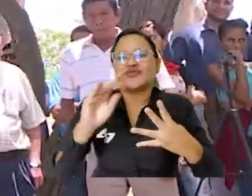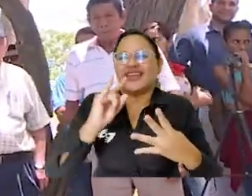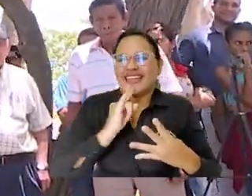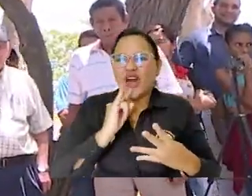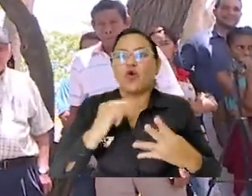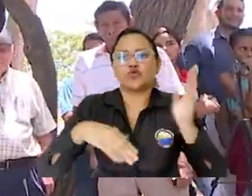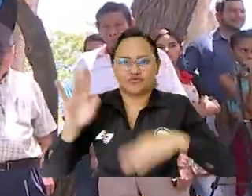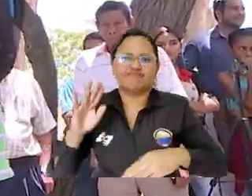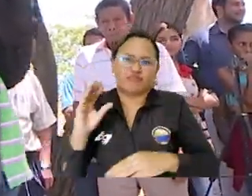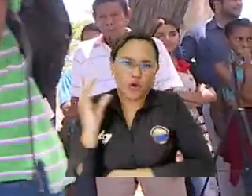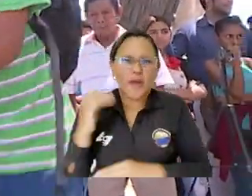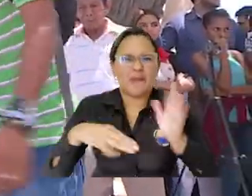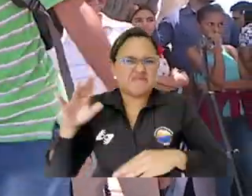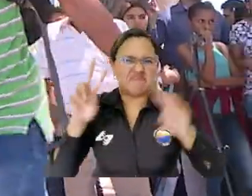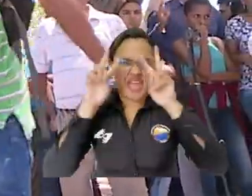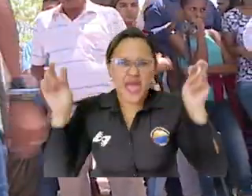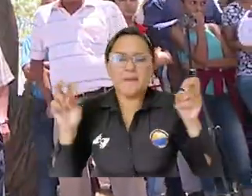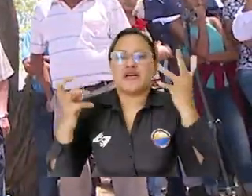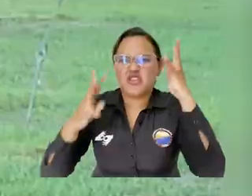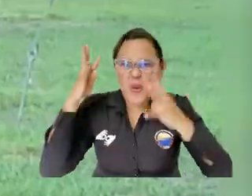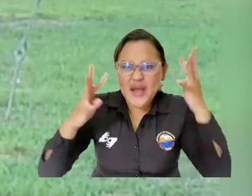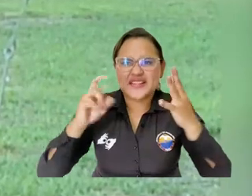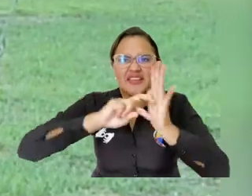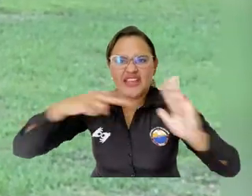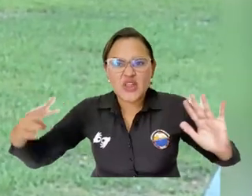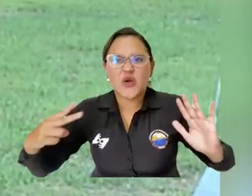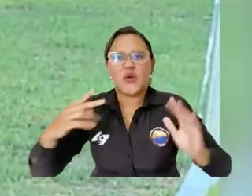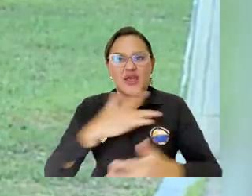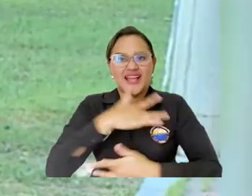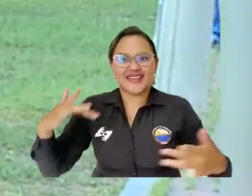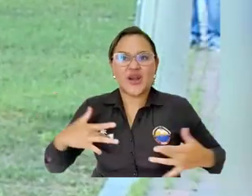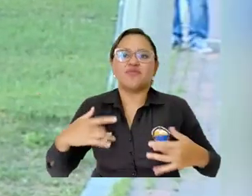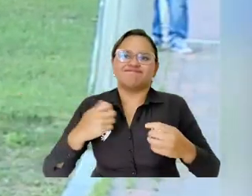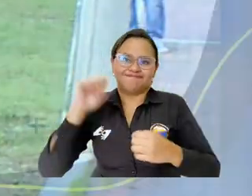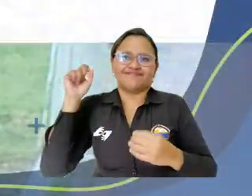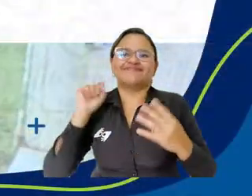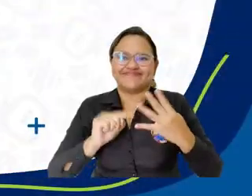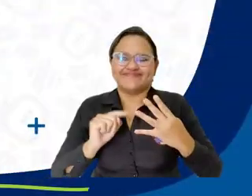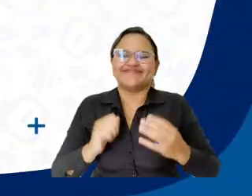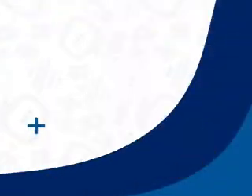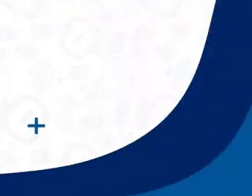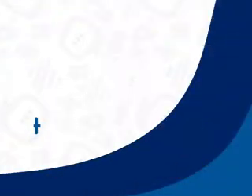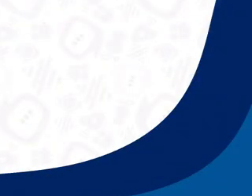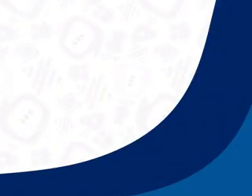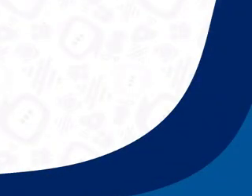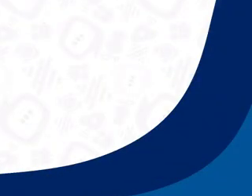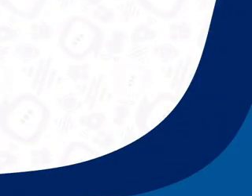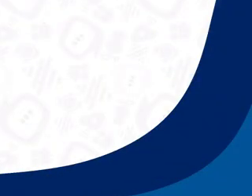Unidos que sobresalen en sus regiones en materia de innovación, tecnología y salud.